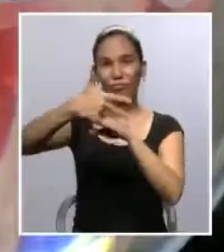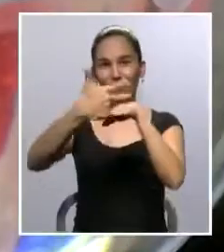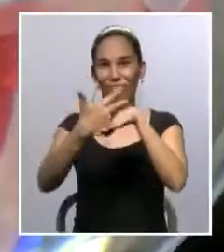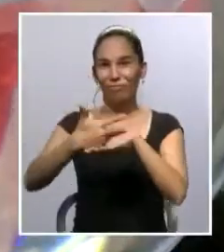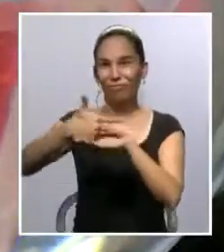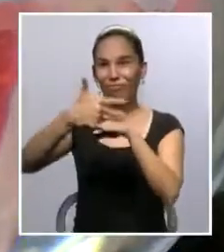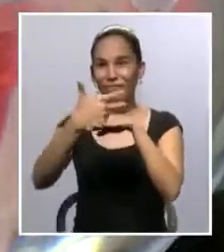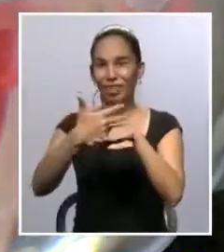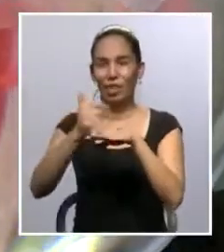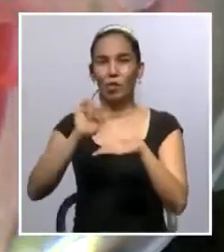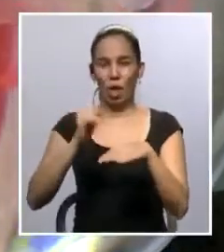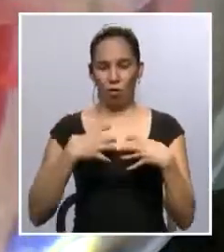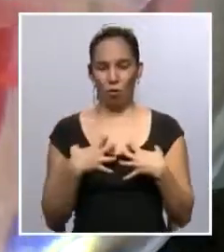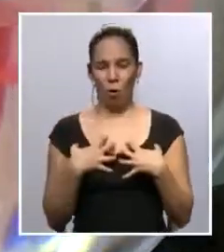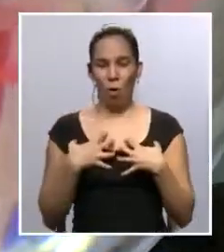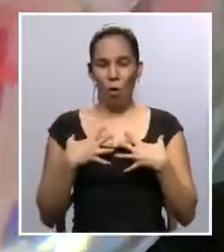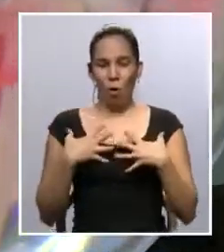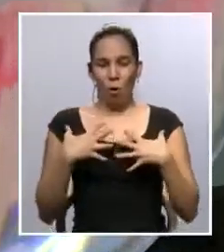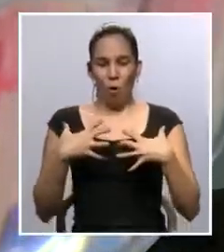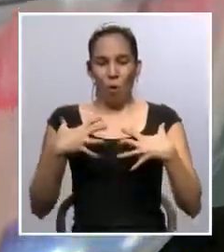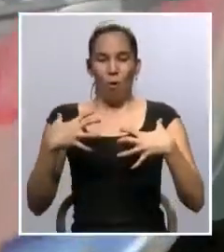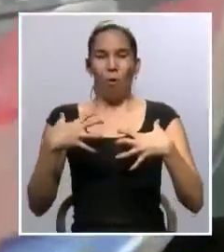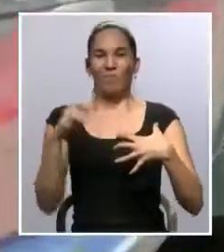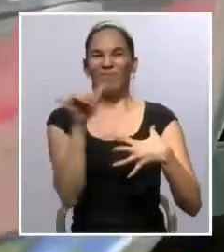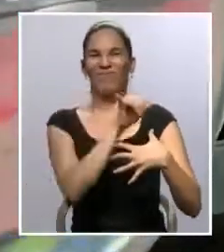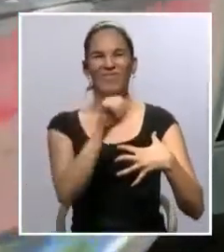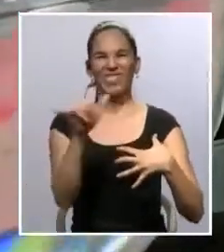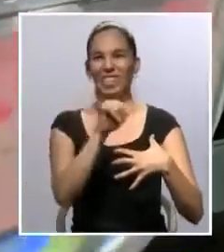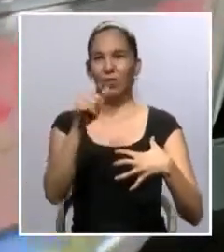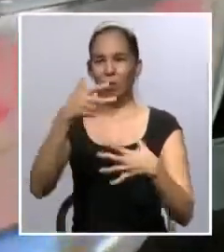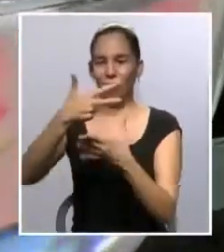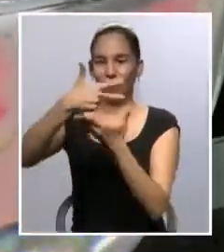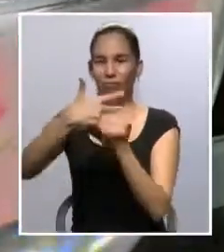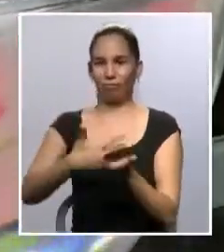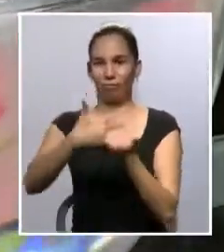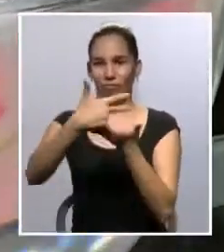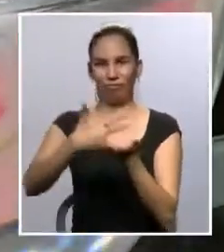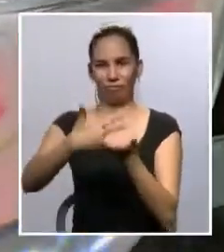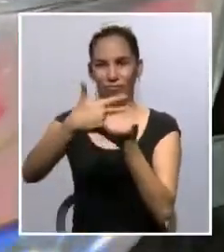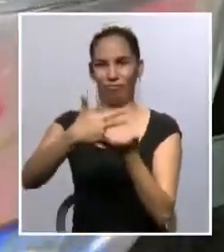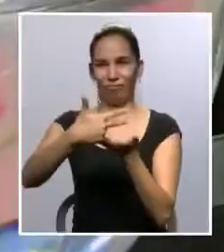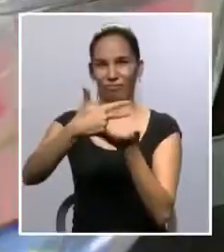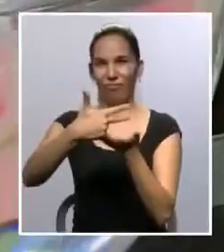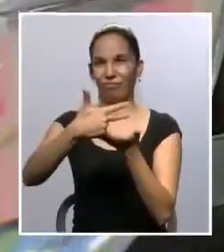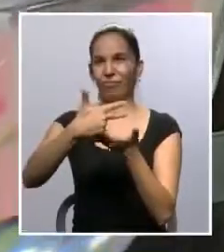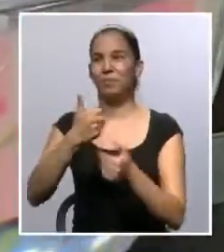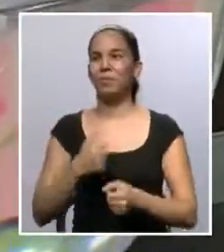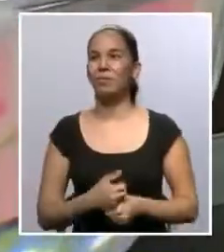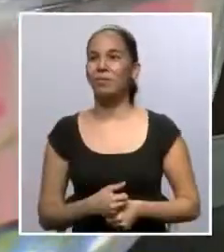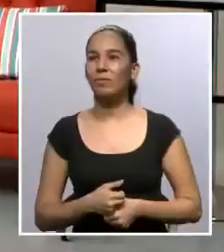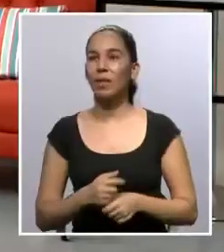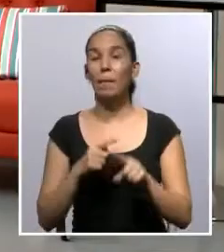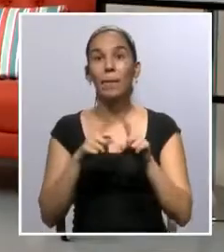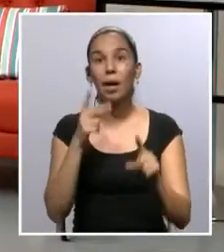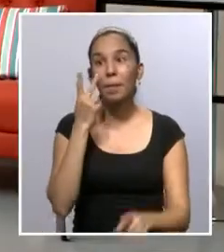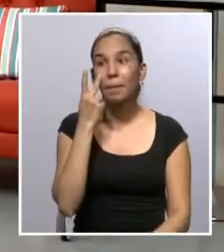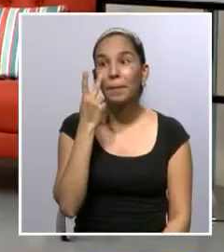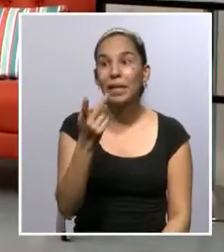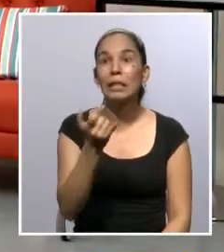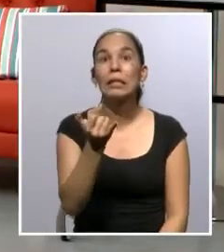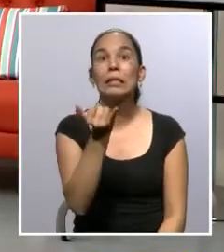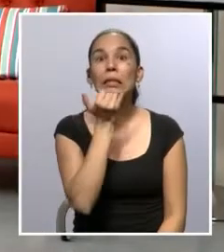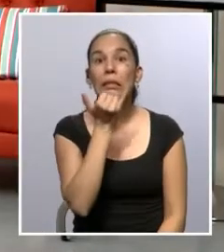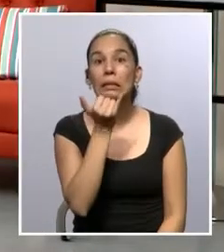sea, tiene los pulmones llenos. Tiene los pulmones llenos. Voy a sacar esto. ¿Ok? Pero observen lo que